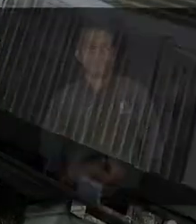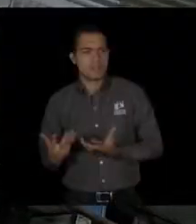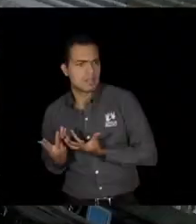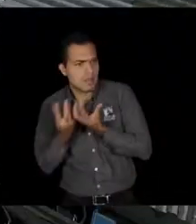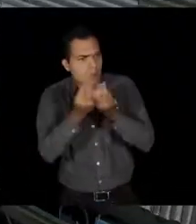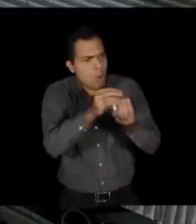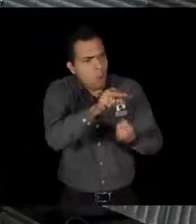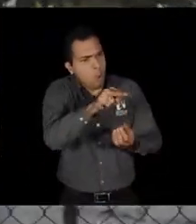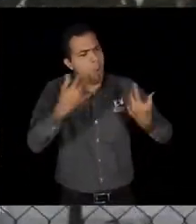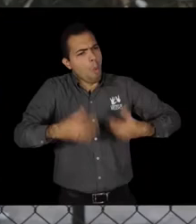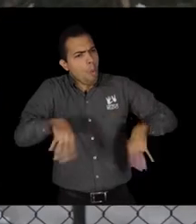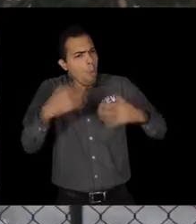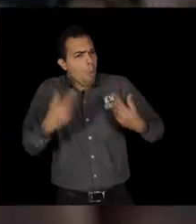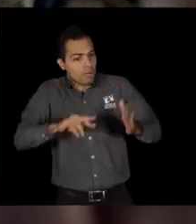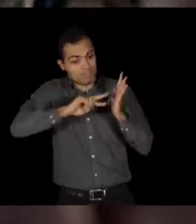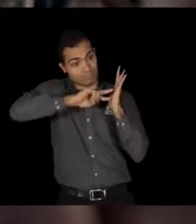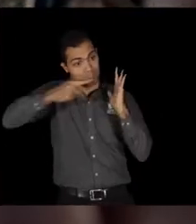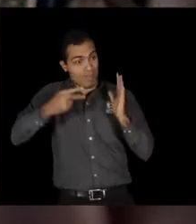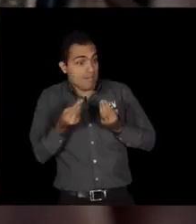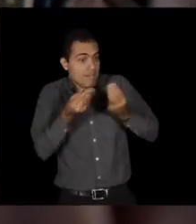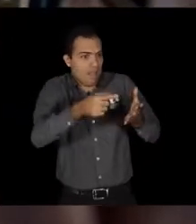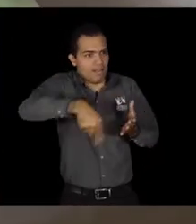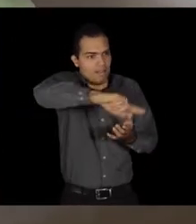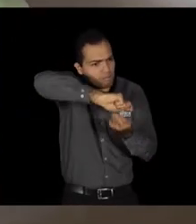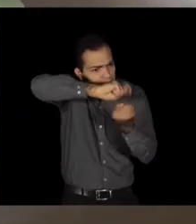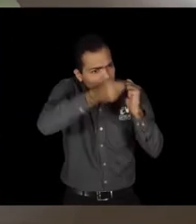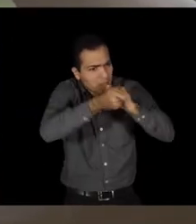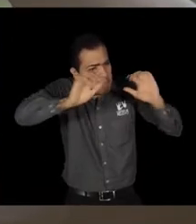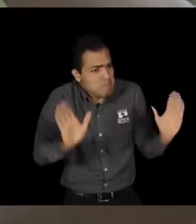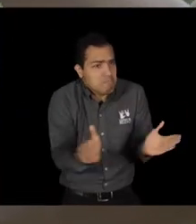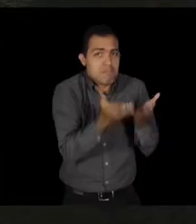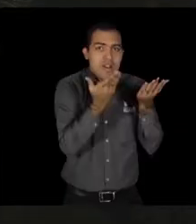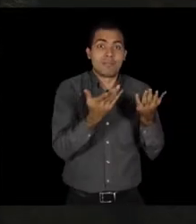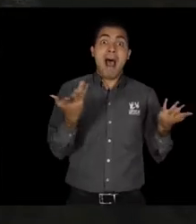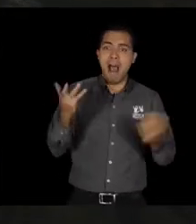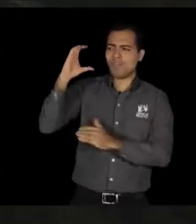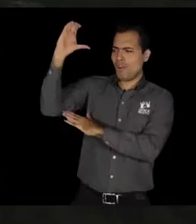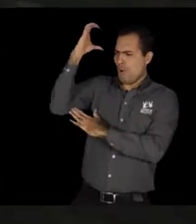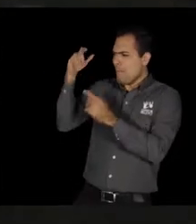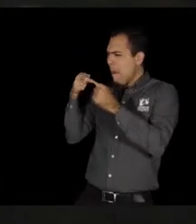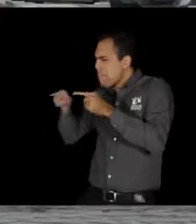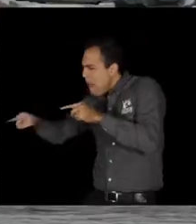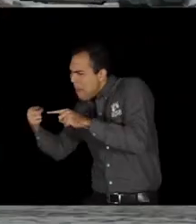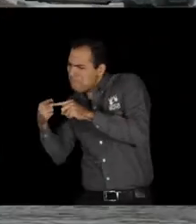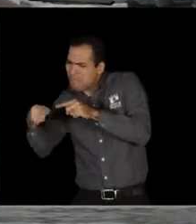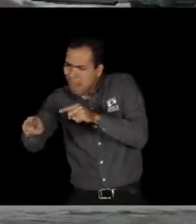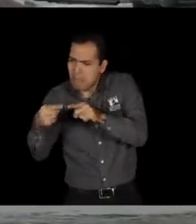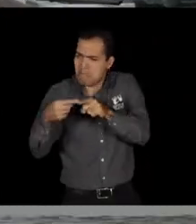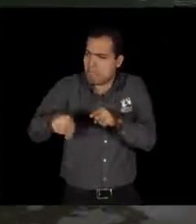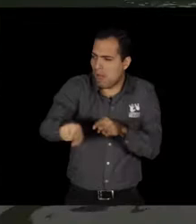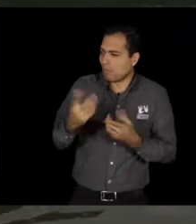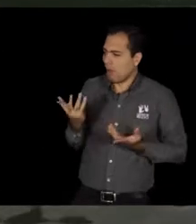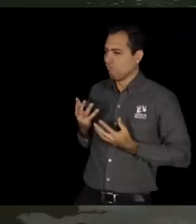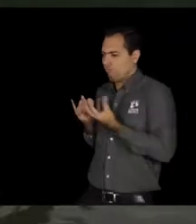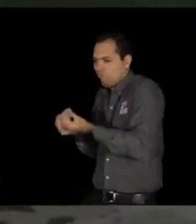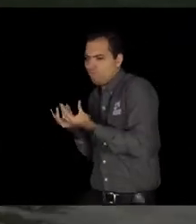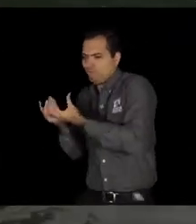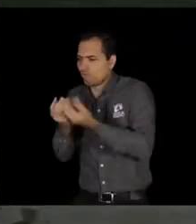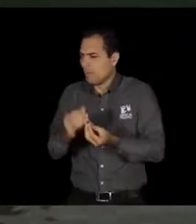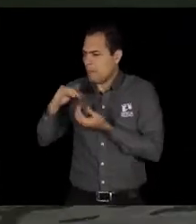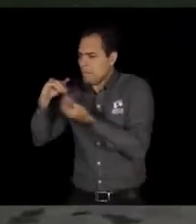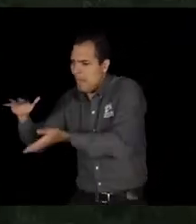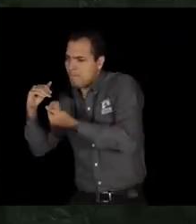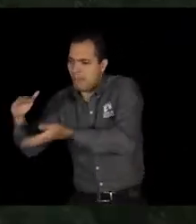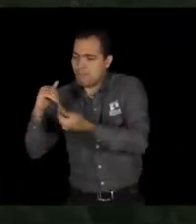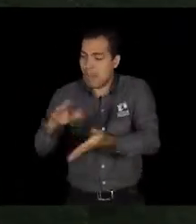A nosotros ese viaje nos cambió la vida y a él se la cambió la tecnología. Por eso la llevamos hasta el último rincón de Colombia.